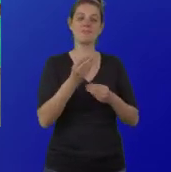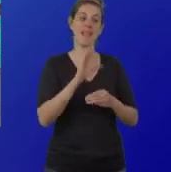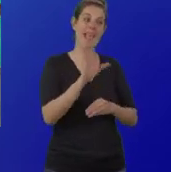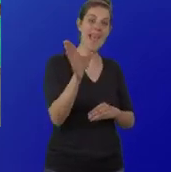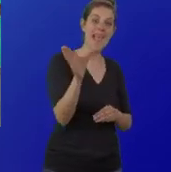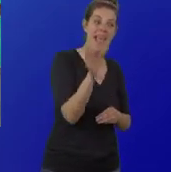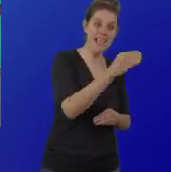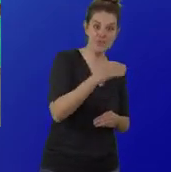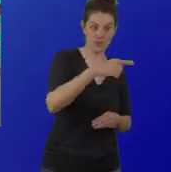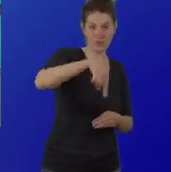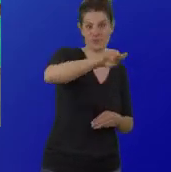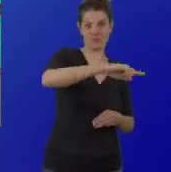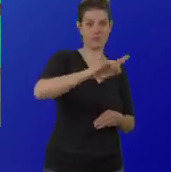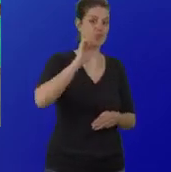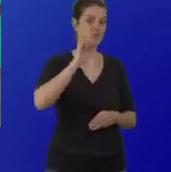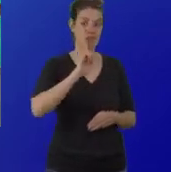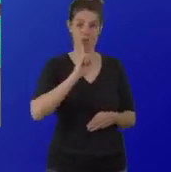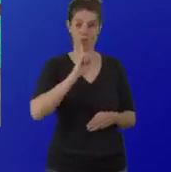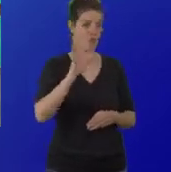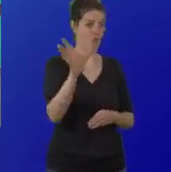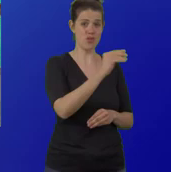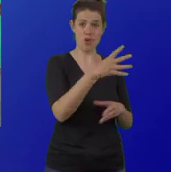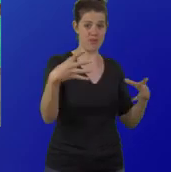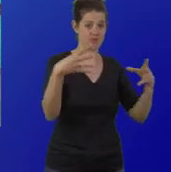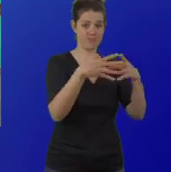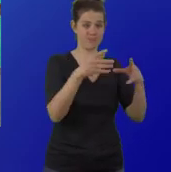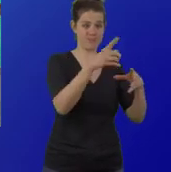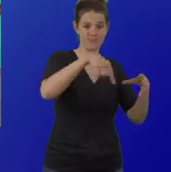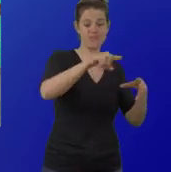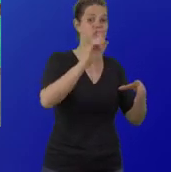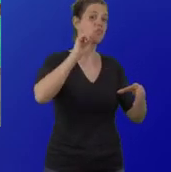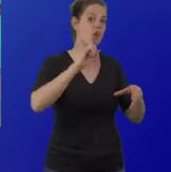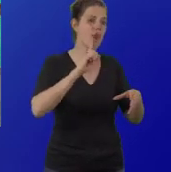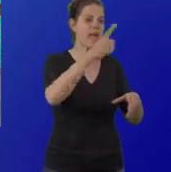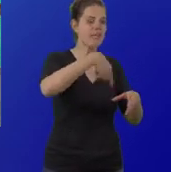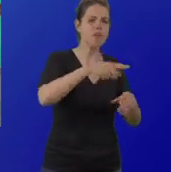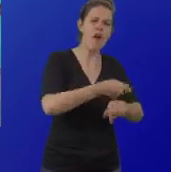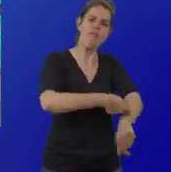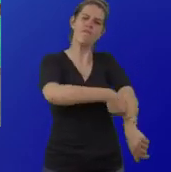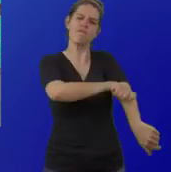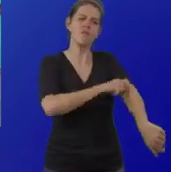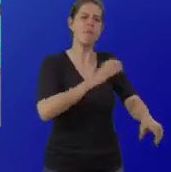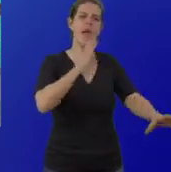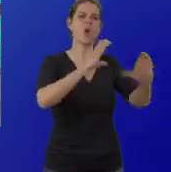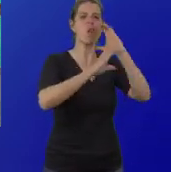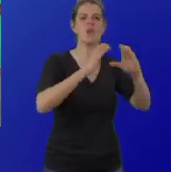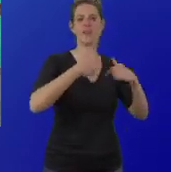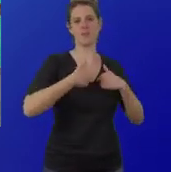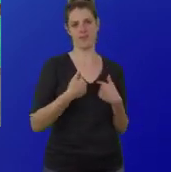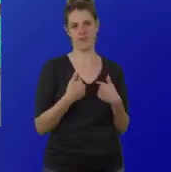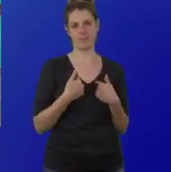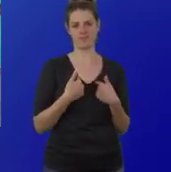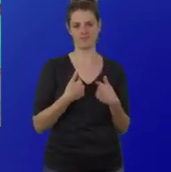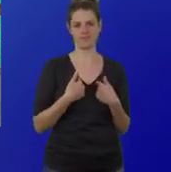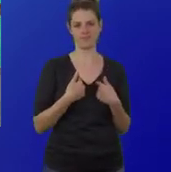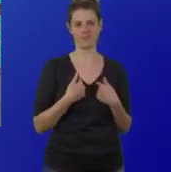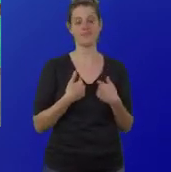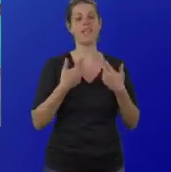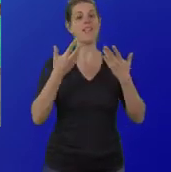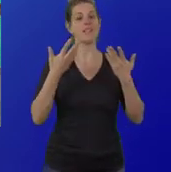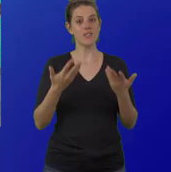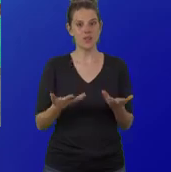eso, sino que la otra persona, todos los sordos que estaban en ese hogar, hicieron todo lo posible para comunicarse